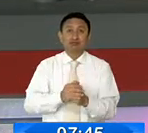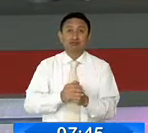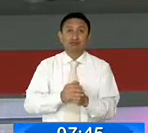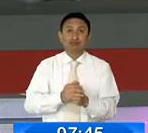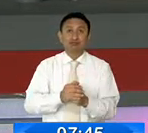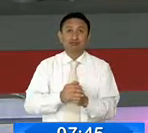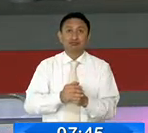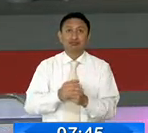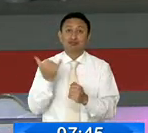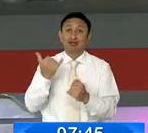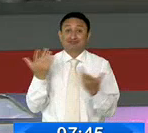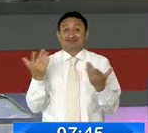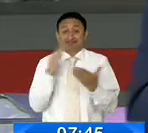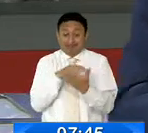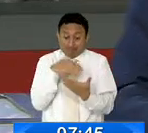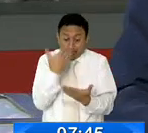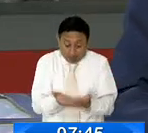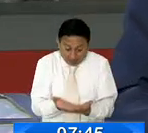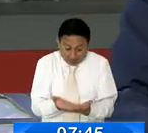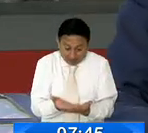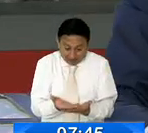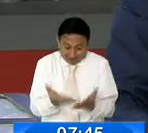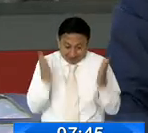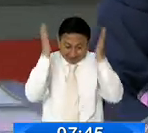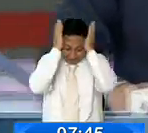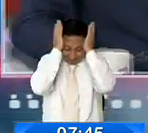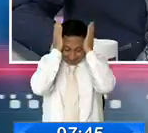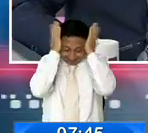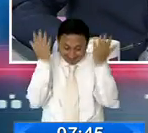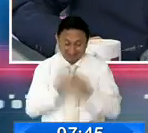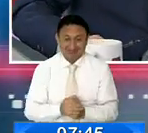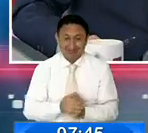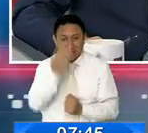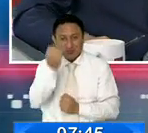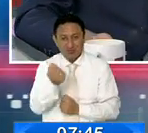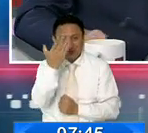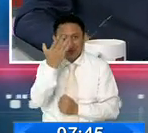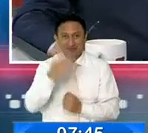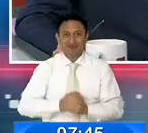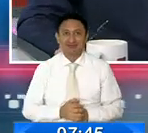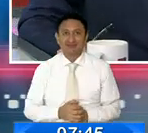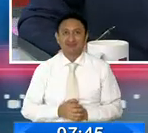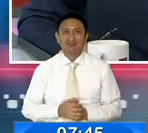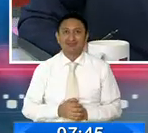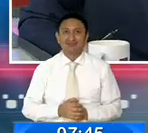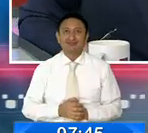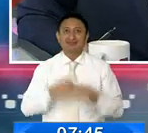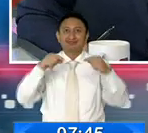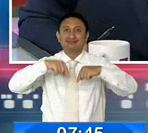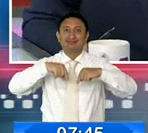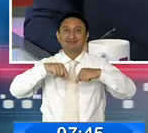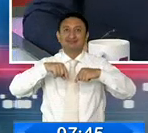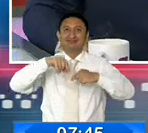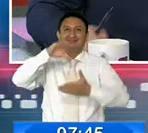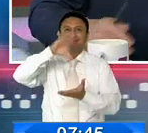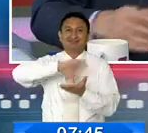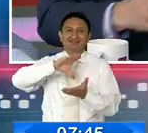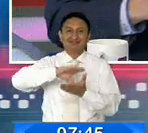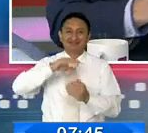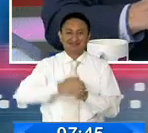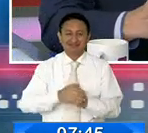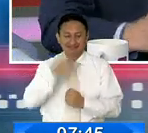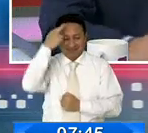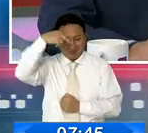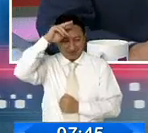Ortiz. Hasta se nos cayó la cámara, señor ministro. Buenos días desde el panel central de Televicentro de la ciudad, Roberto